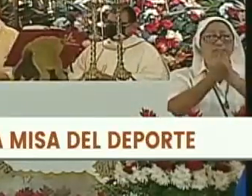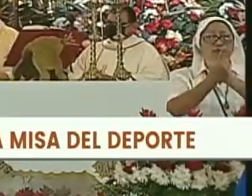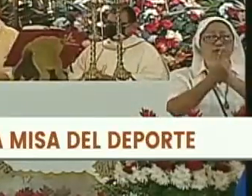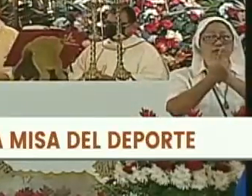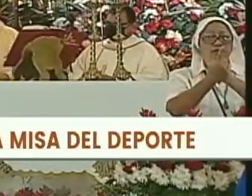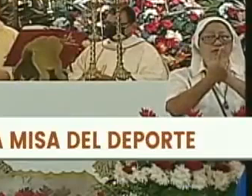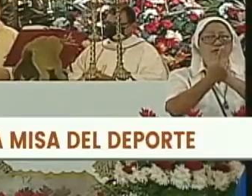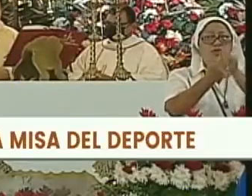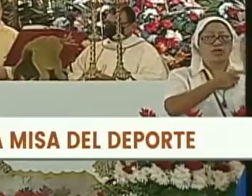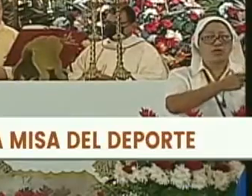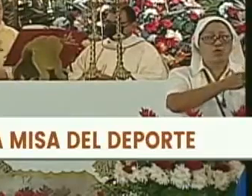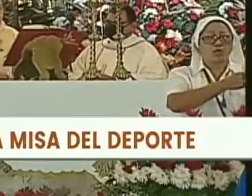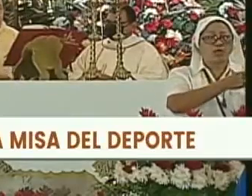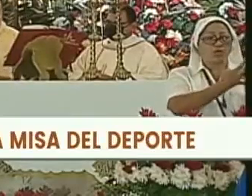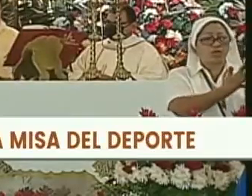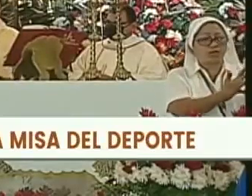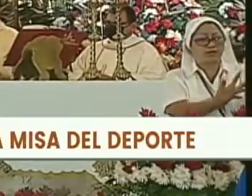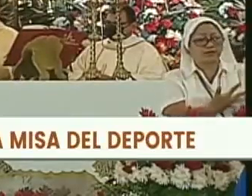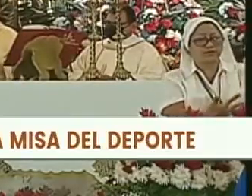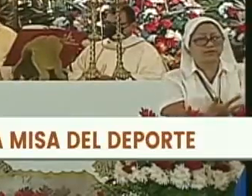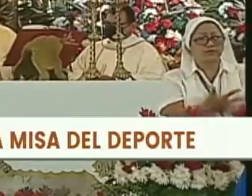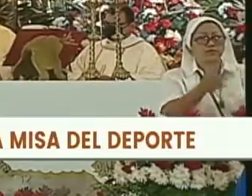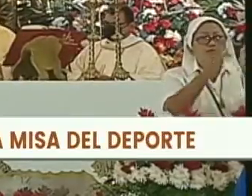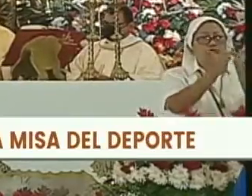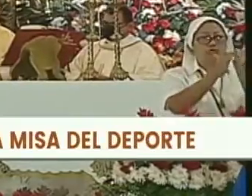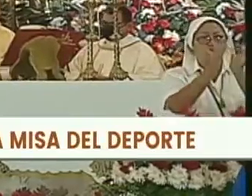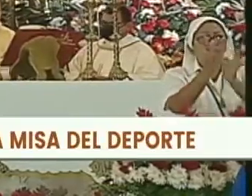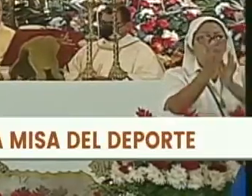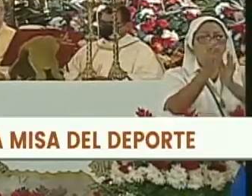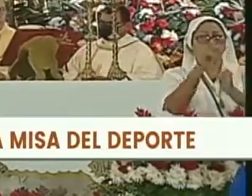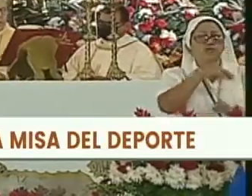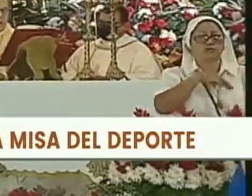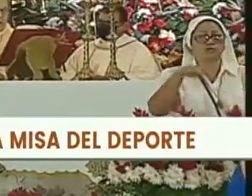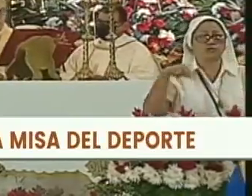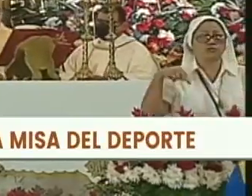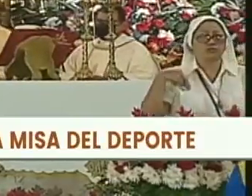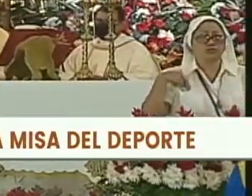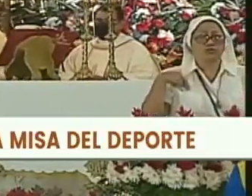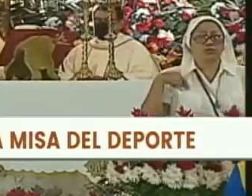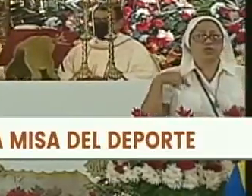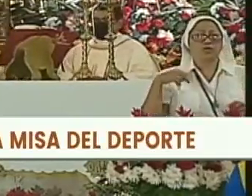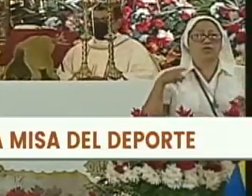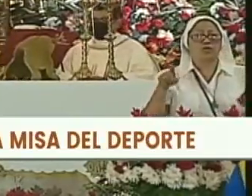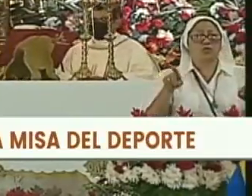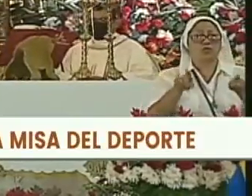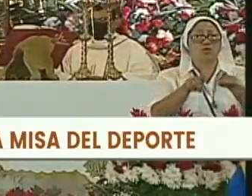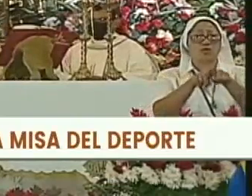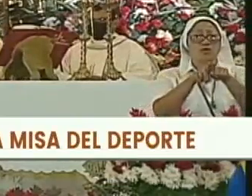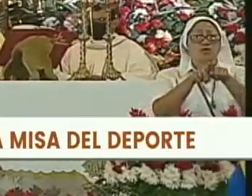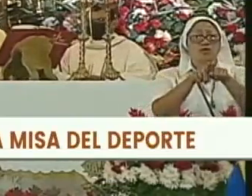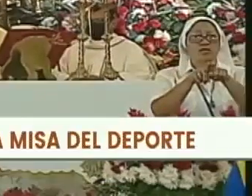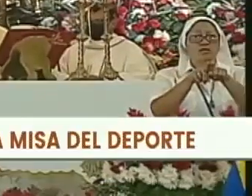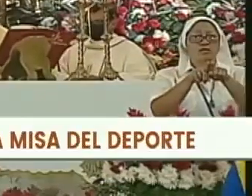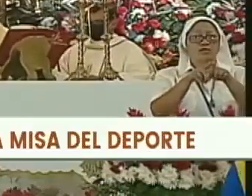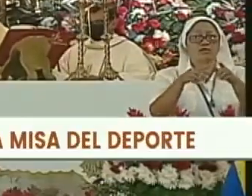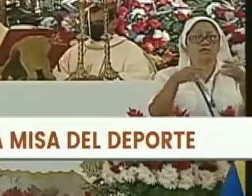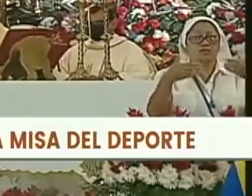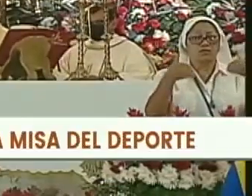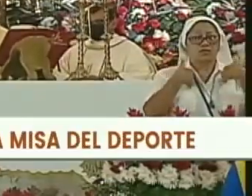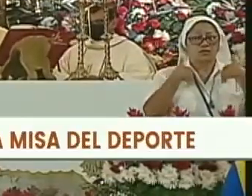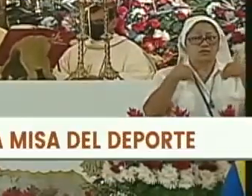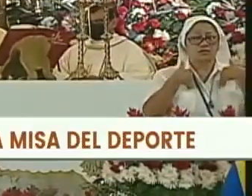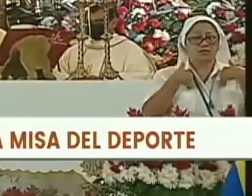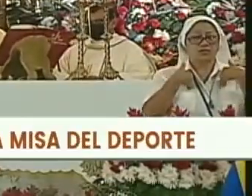en el cuerpo y la sangre de Jesucristo Nuestro Señor el cual cuando iba a ser entregado su pasión